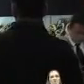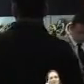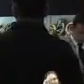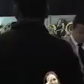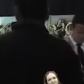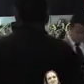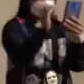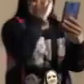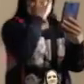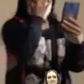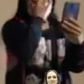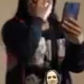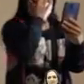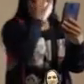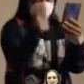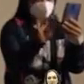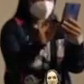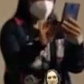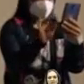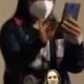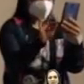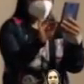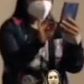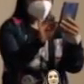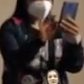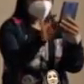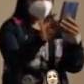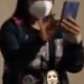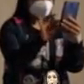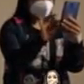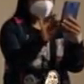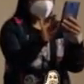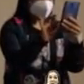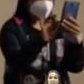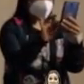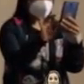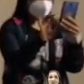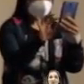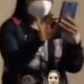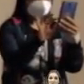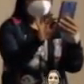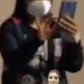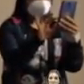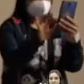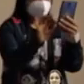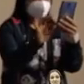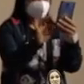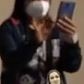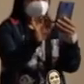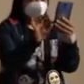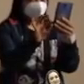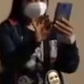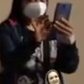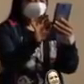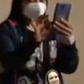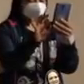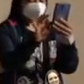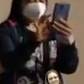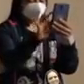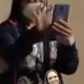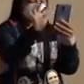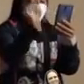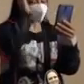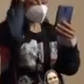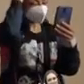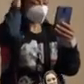respetado. Me platicaban que en Colombia y en Venezuela era muy bien recibido. De hecho, sus giras eran de varios días, de